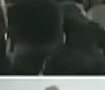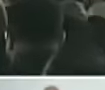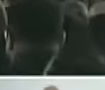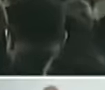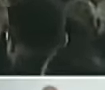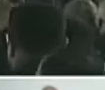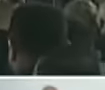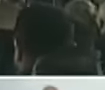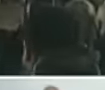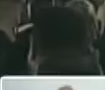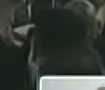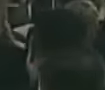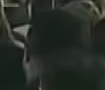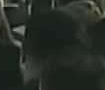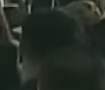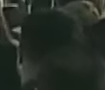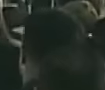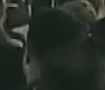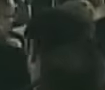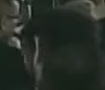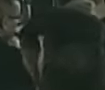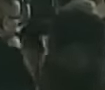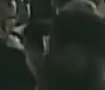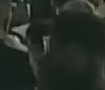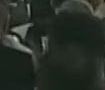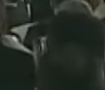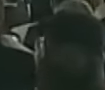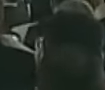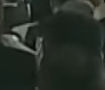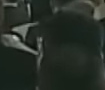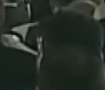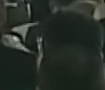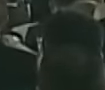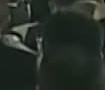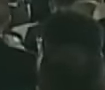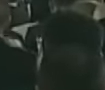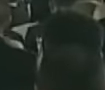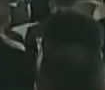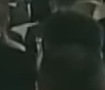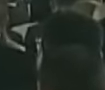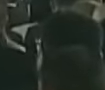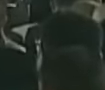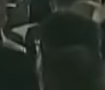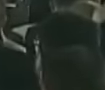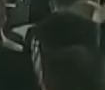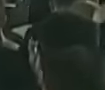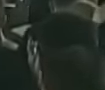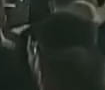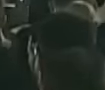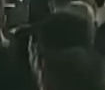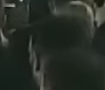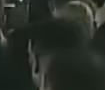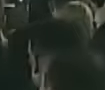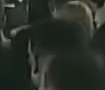tenido un plan de gobierno, lo que tienen son ambiciones políticas que han demostrado en cada oportunidad que han